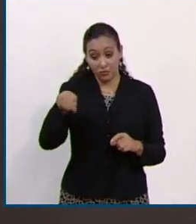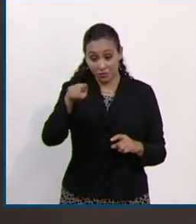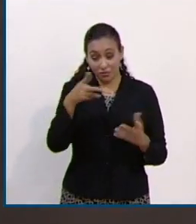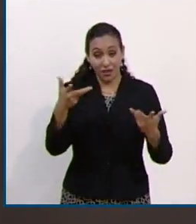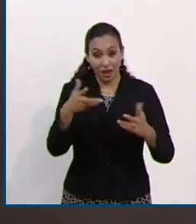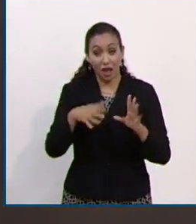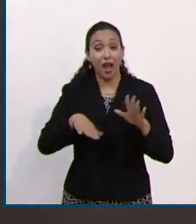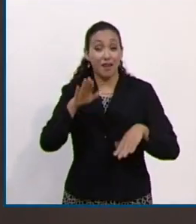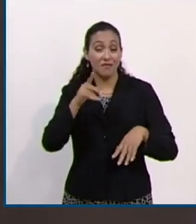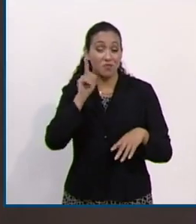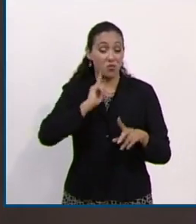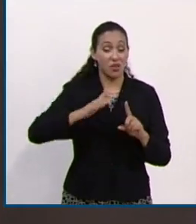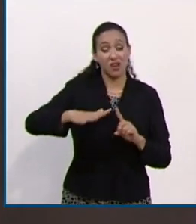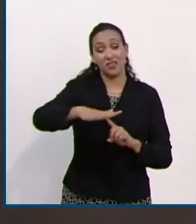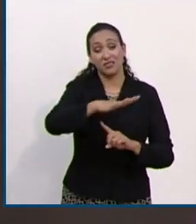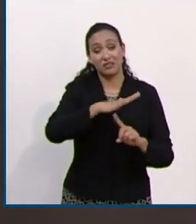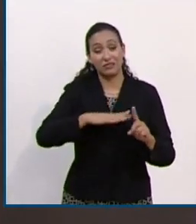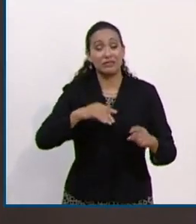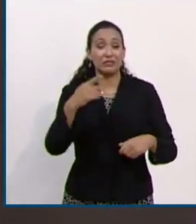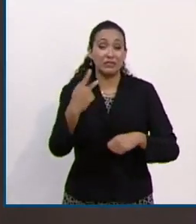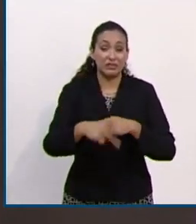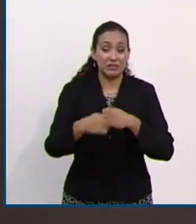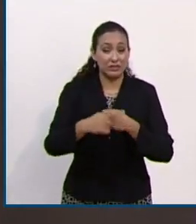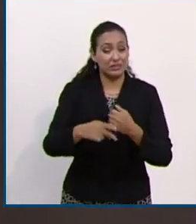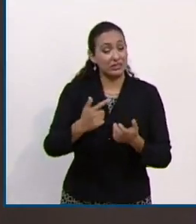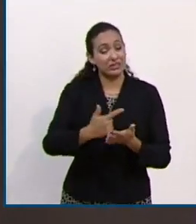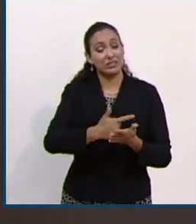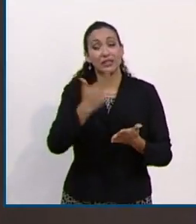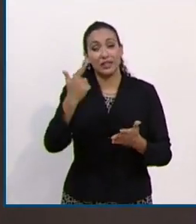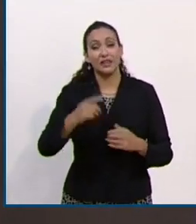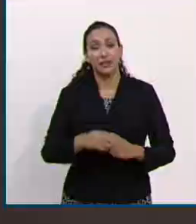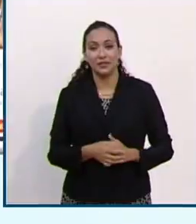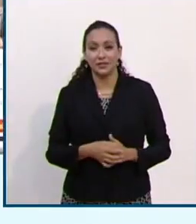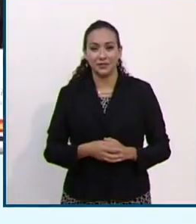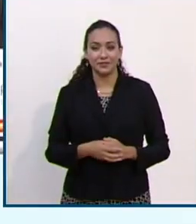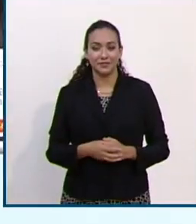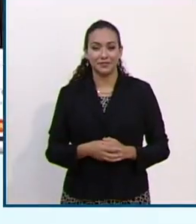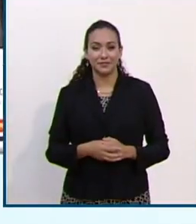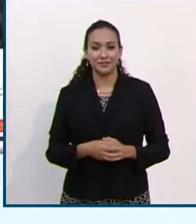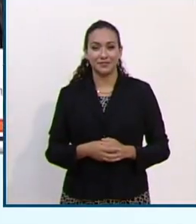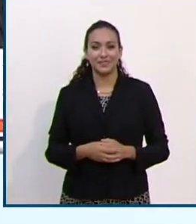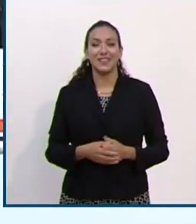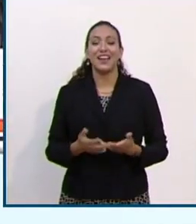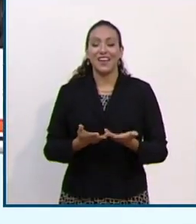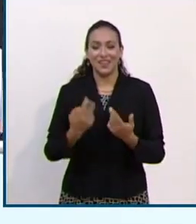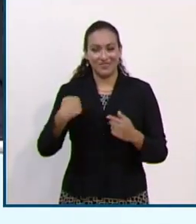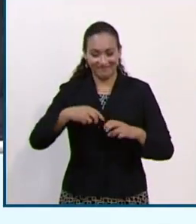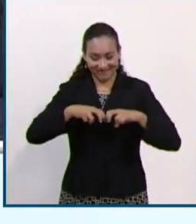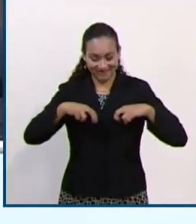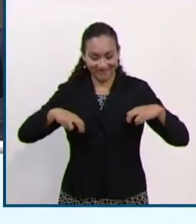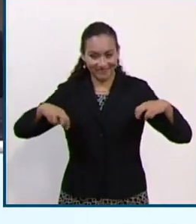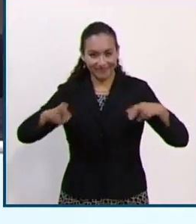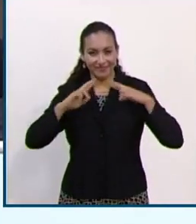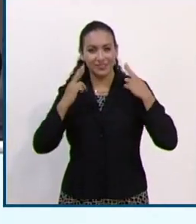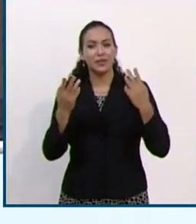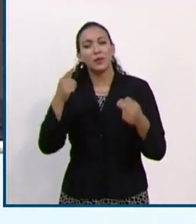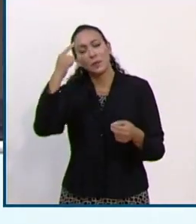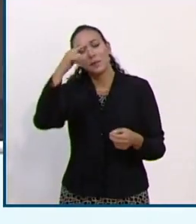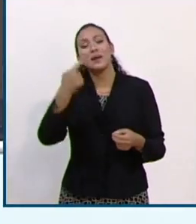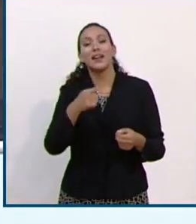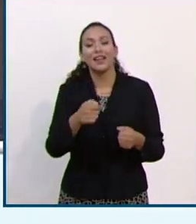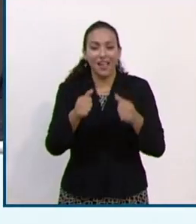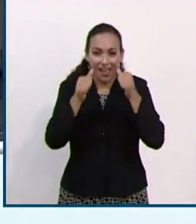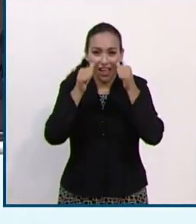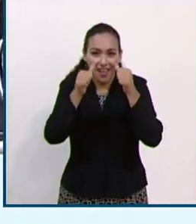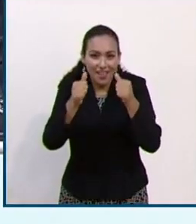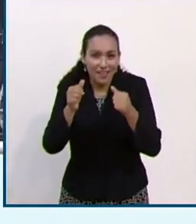muchas veces de riesgos extremos y dificultades. Estamos aquí para escuchar